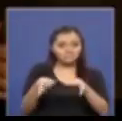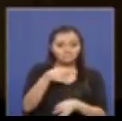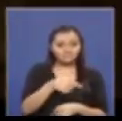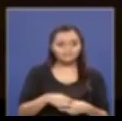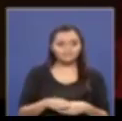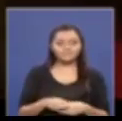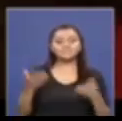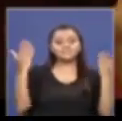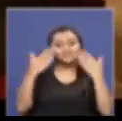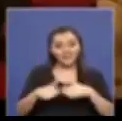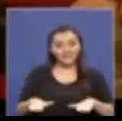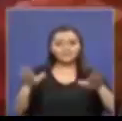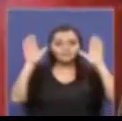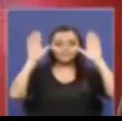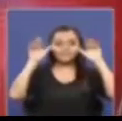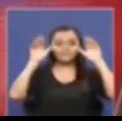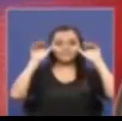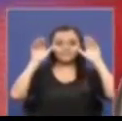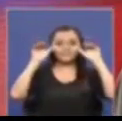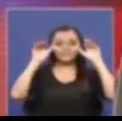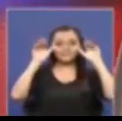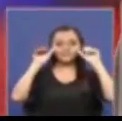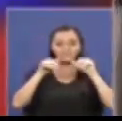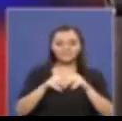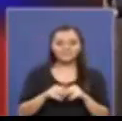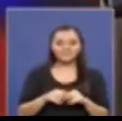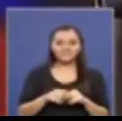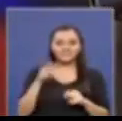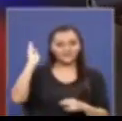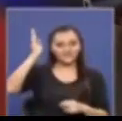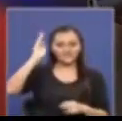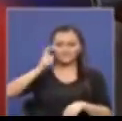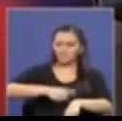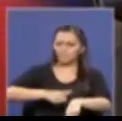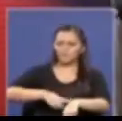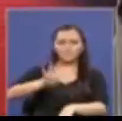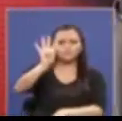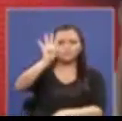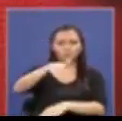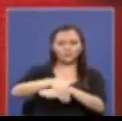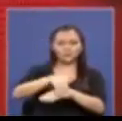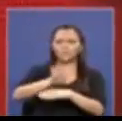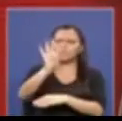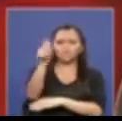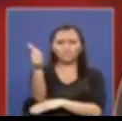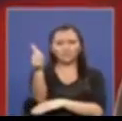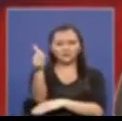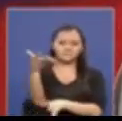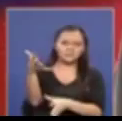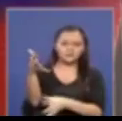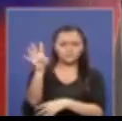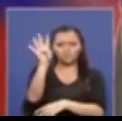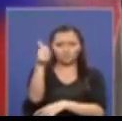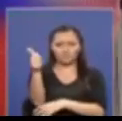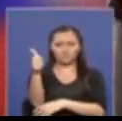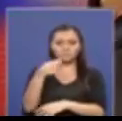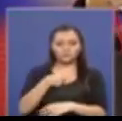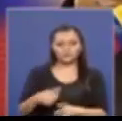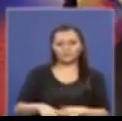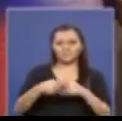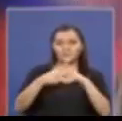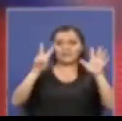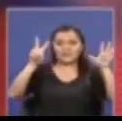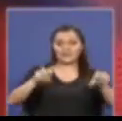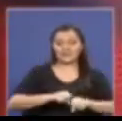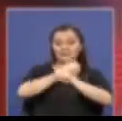y despedimos pues a Michelle a las 4 de la tarde, 4 y 10. Recuerden que yo empecé a trabajar a